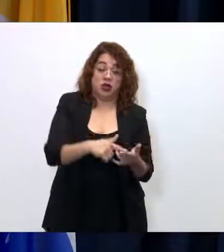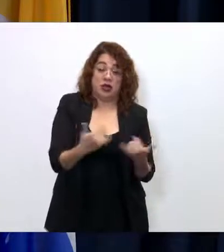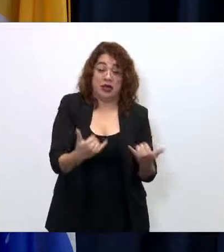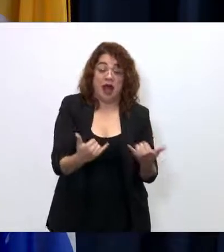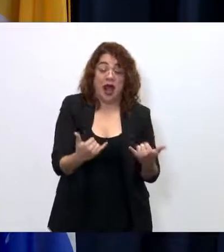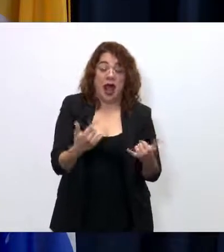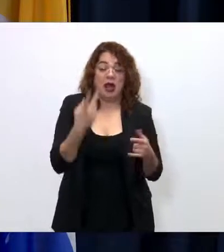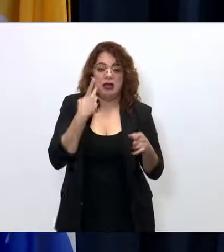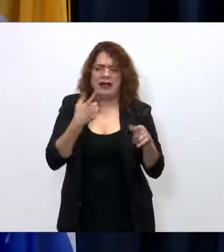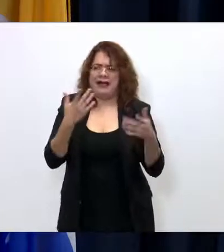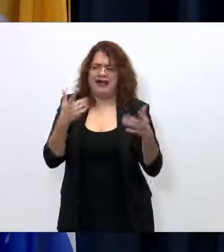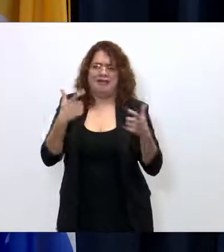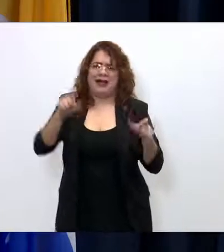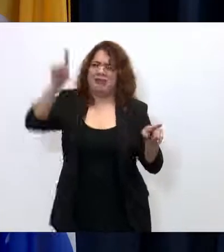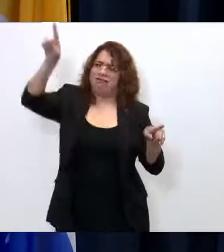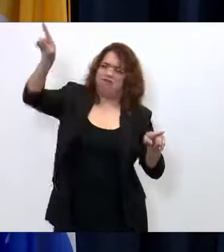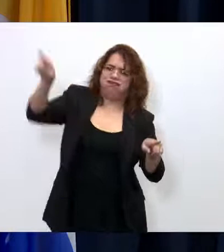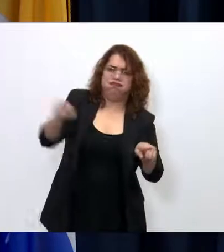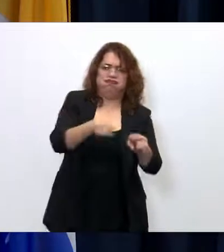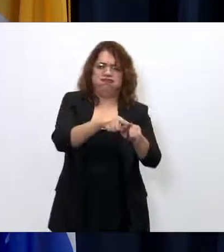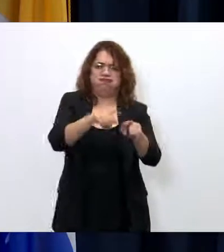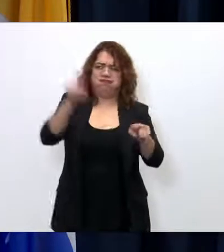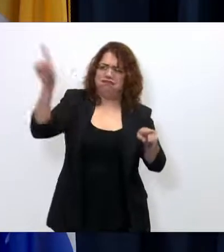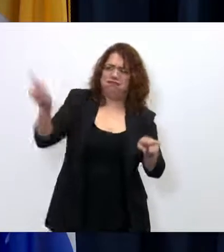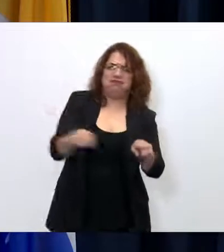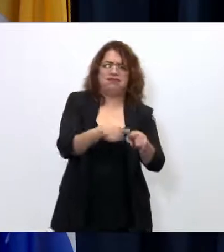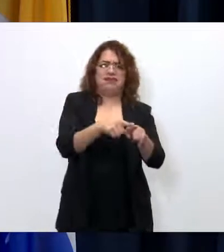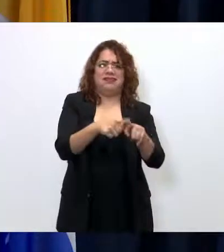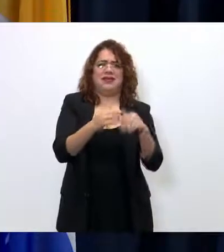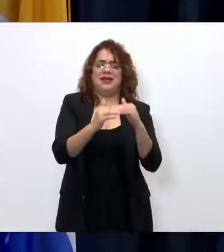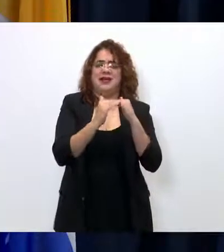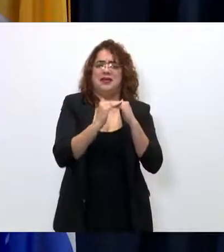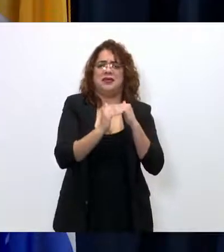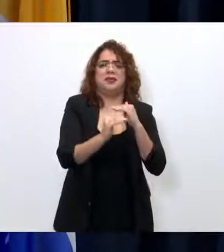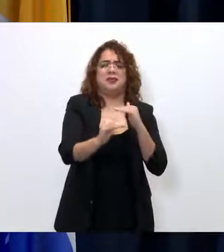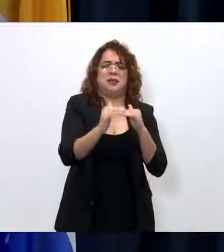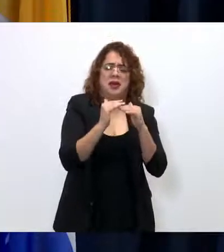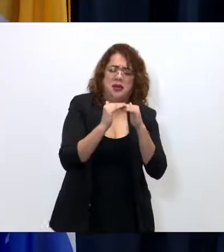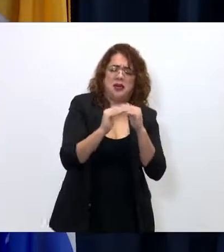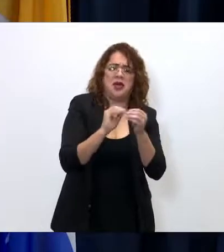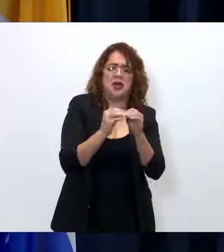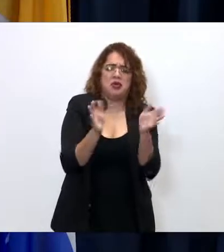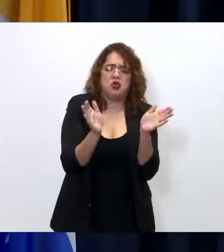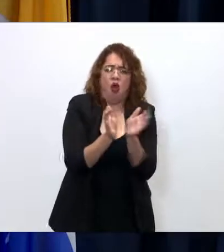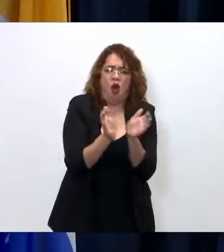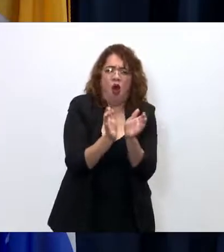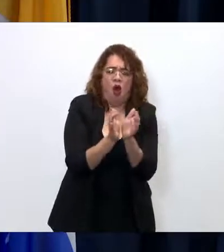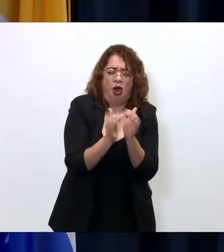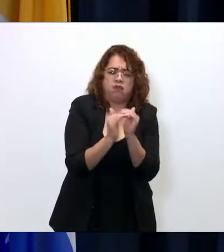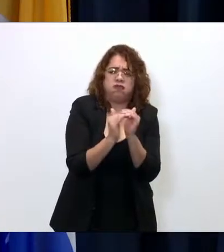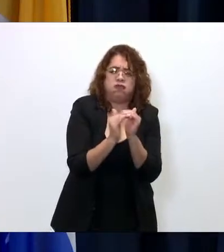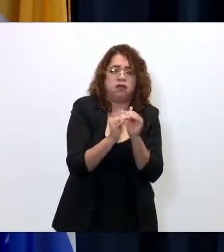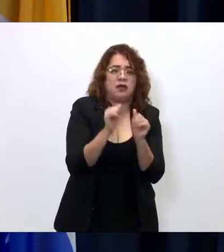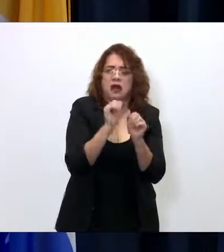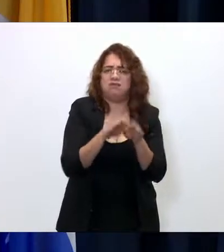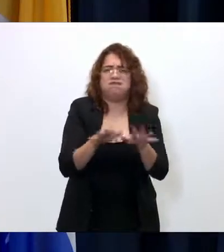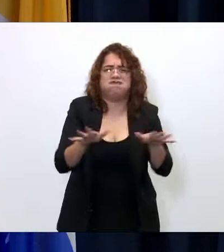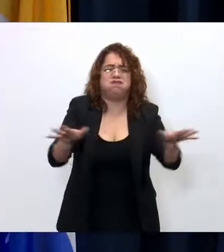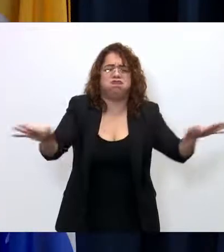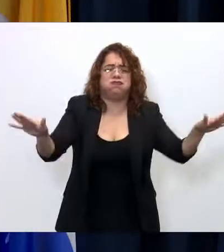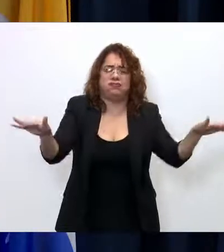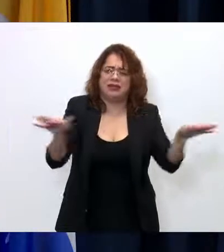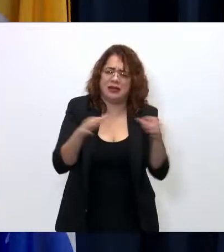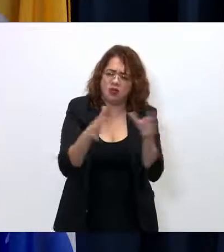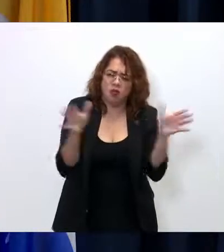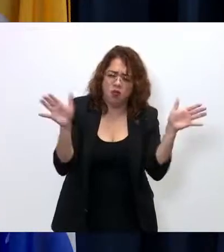repentino del invierno y seguimos manteniéndonos firmes en la dirección correcta. Hace unos 3 meses,